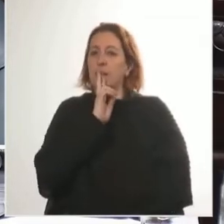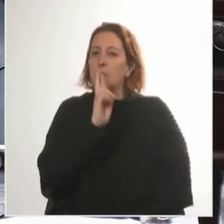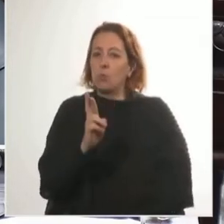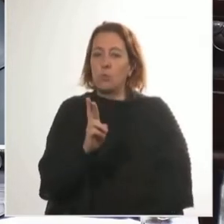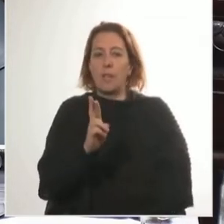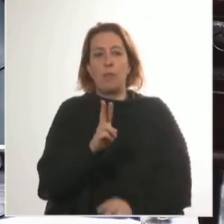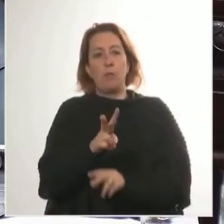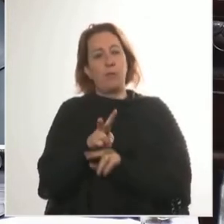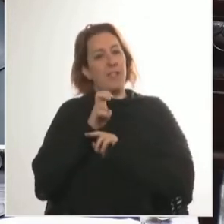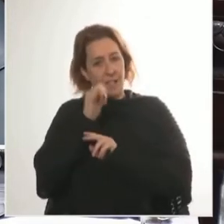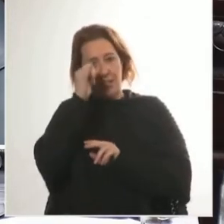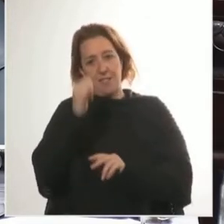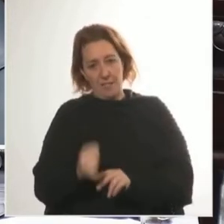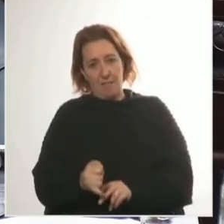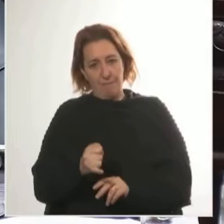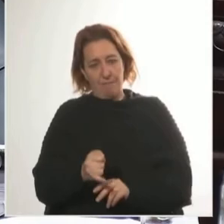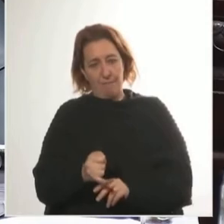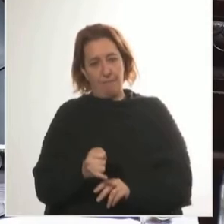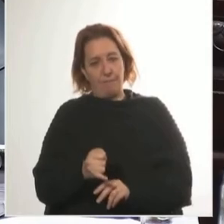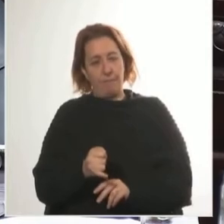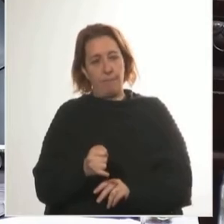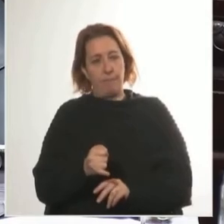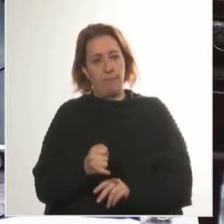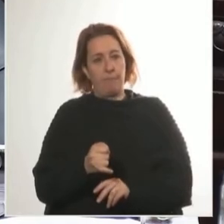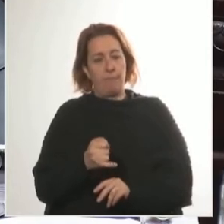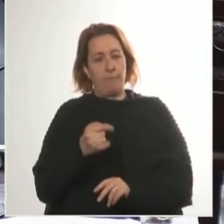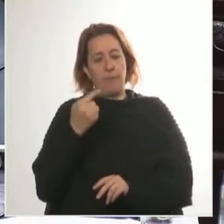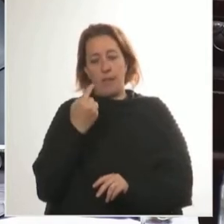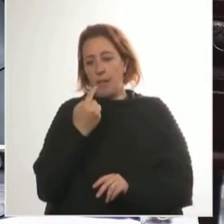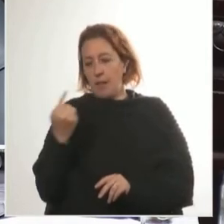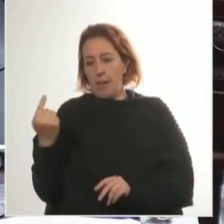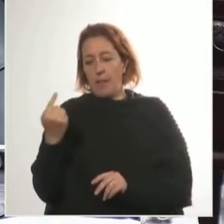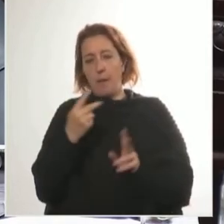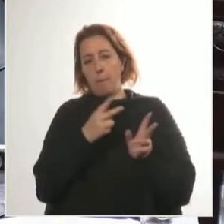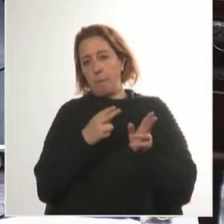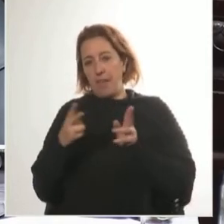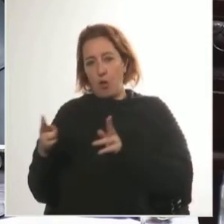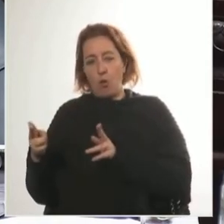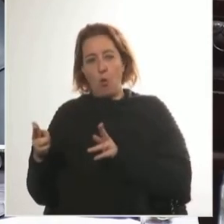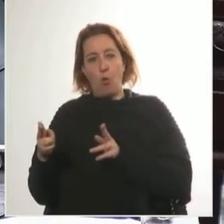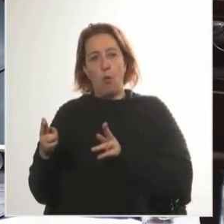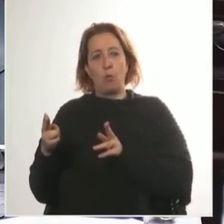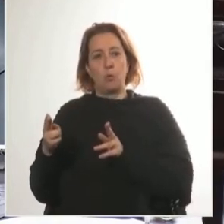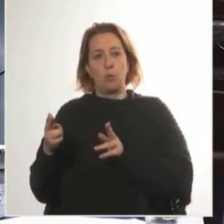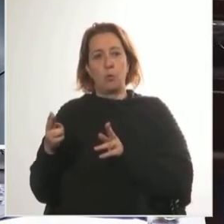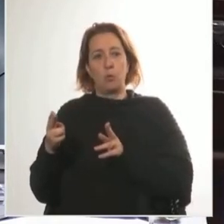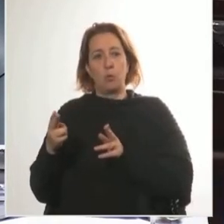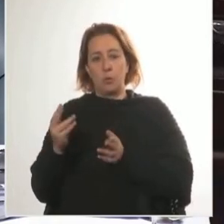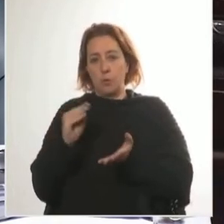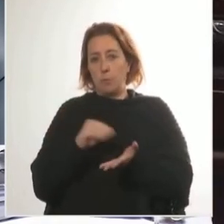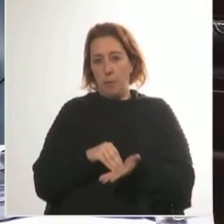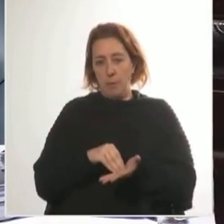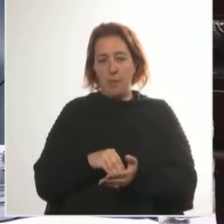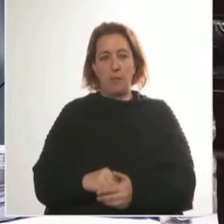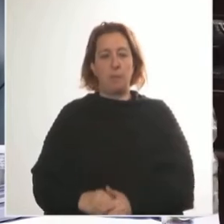fiscal que en cada periodo se está